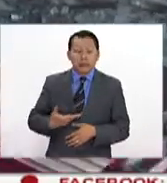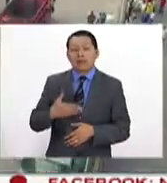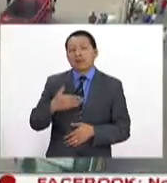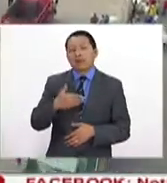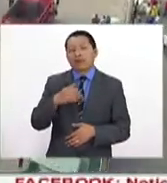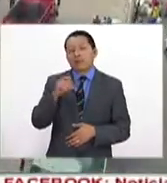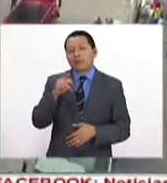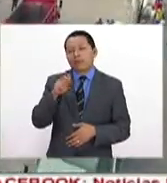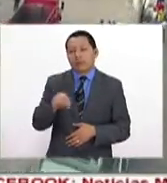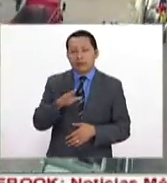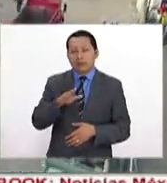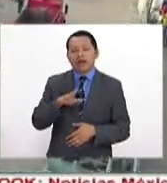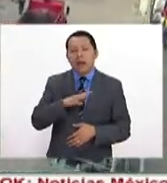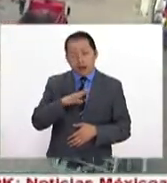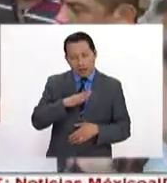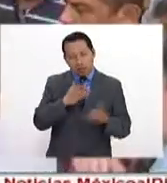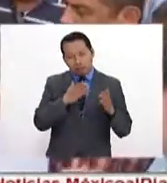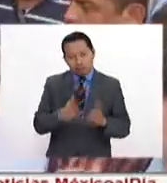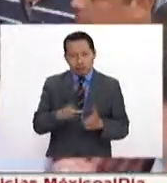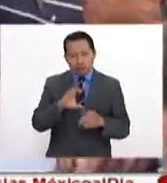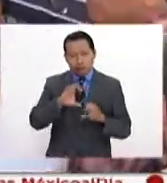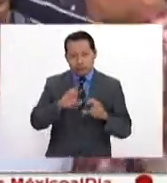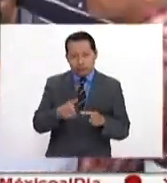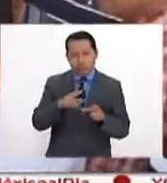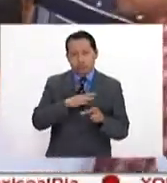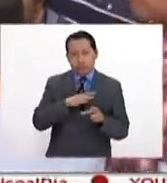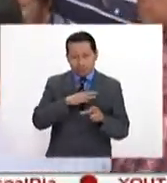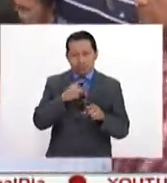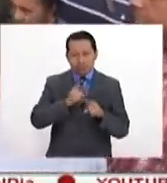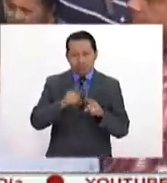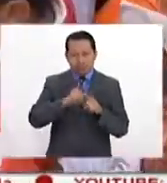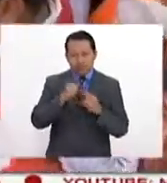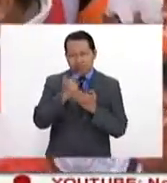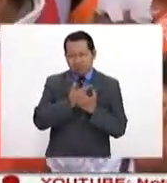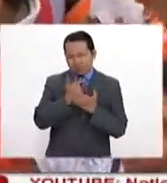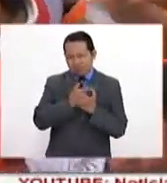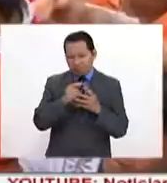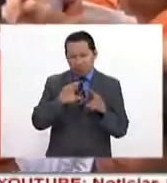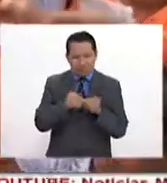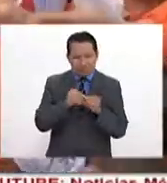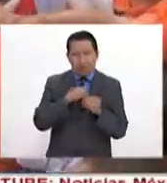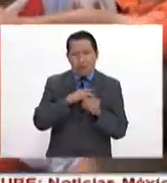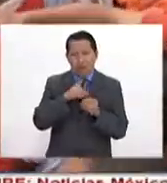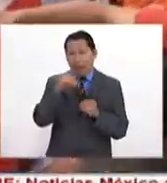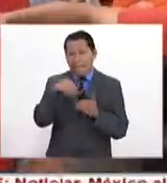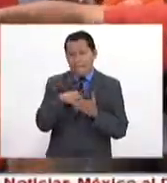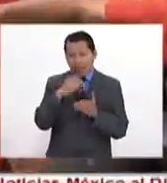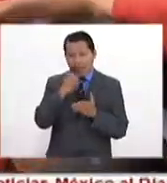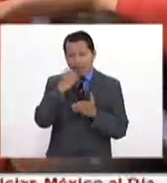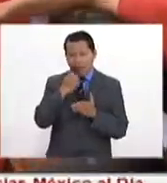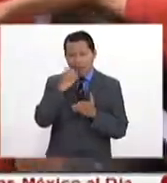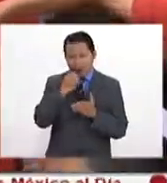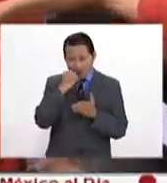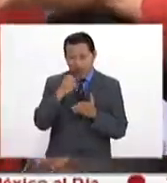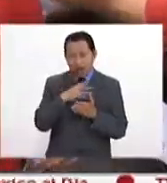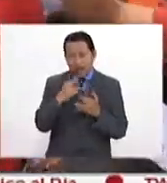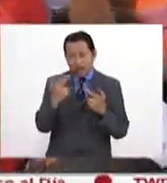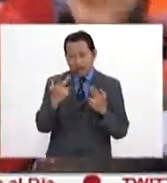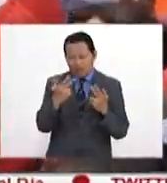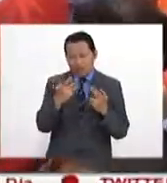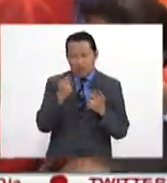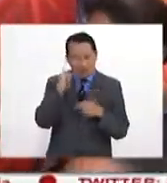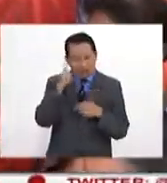en Chiapas y reafirmó algunas cifras. Hasta el momento son casi 1,000 escuelas reportadas con algún tipo de daño, de